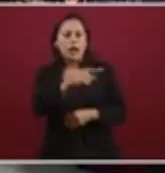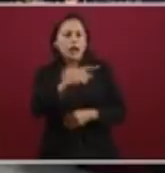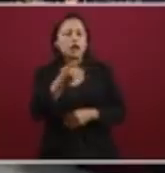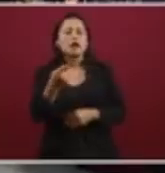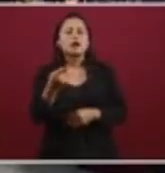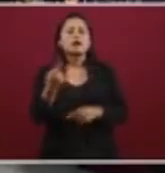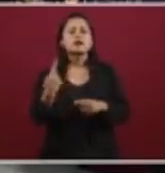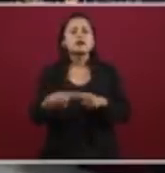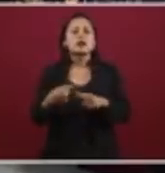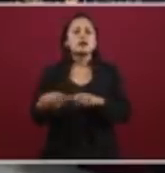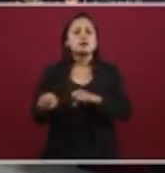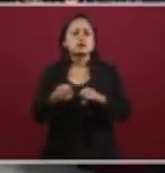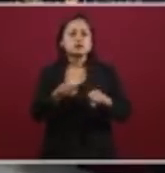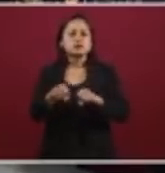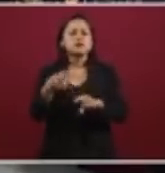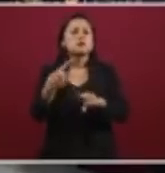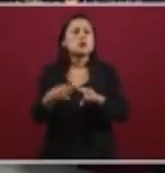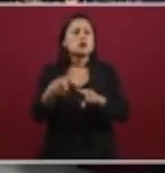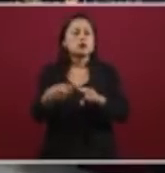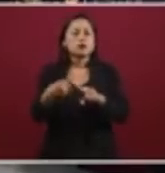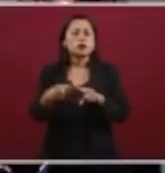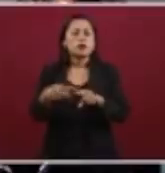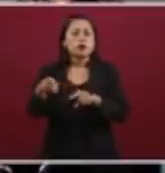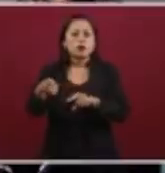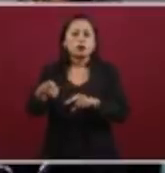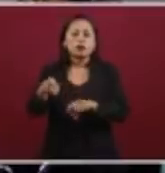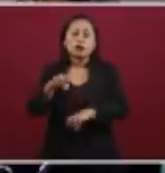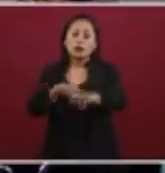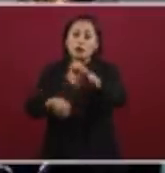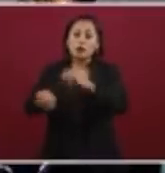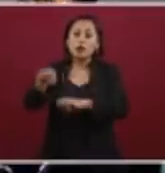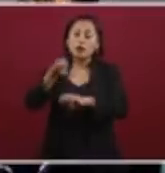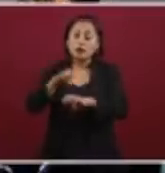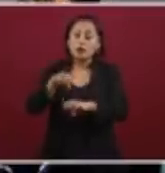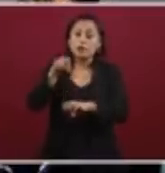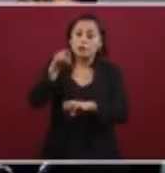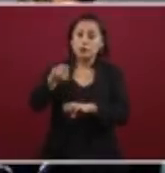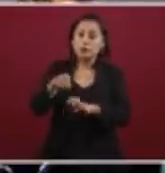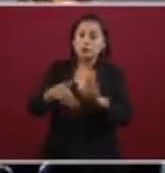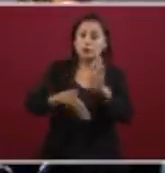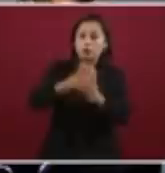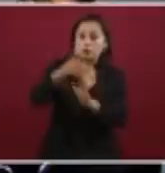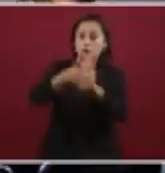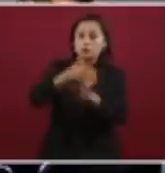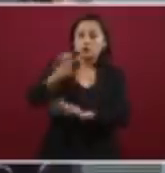funcionarios y las constructoras y proveedores